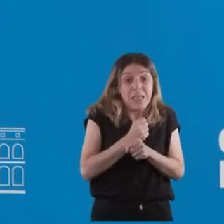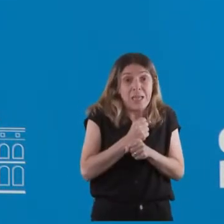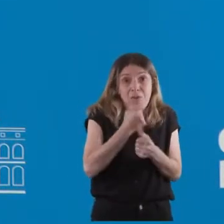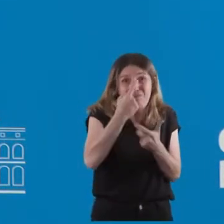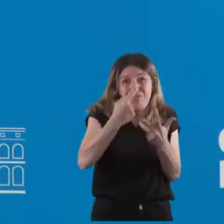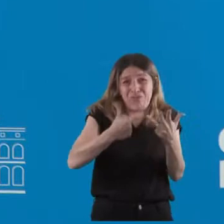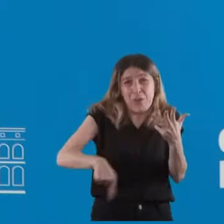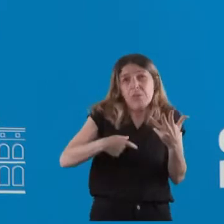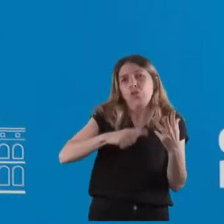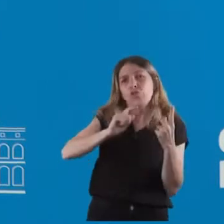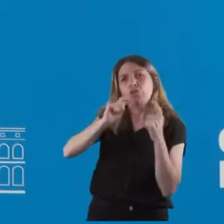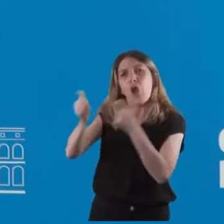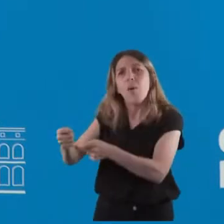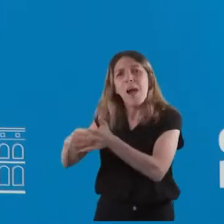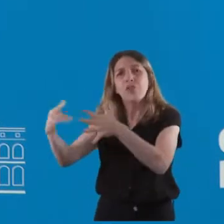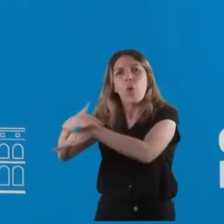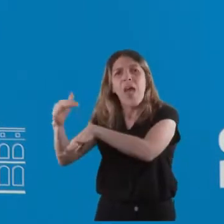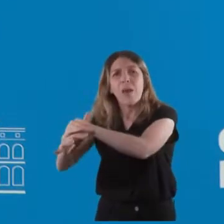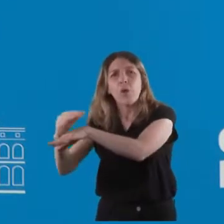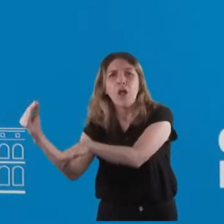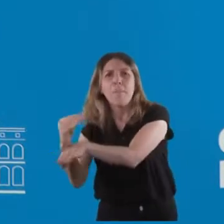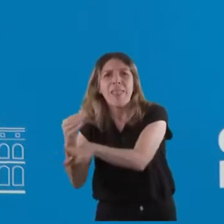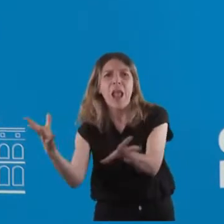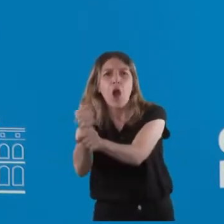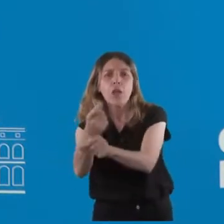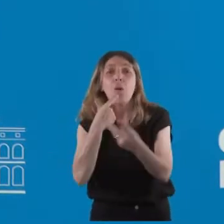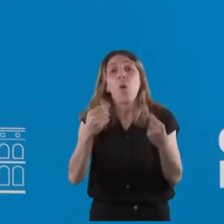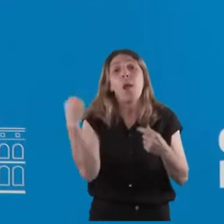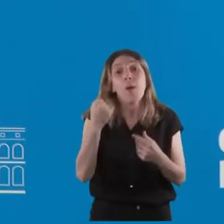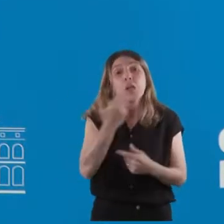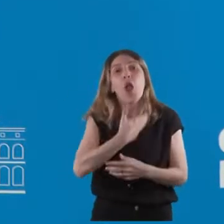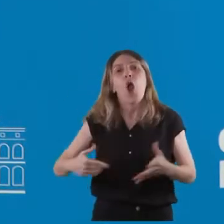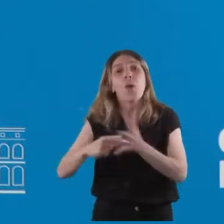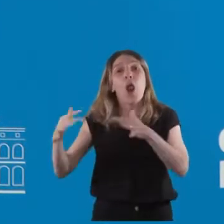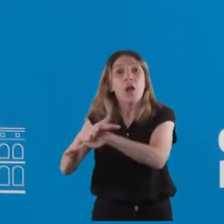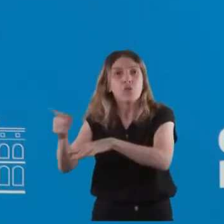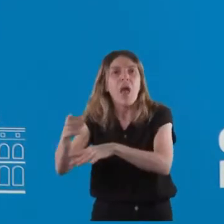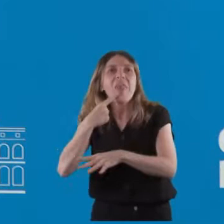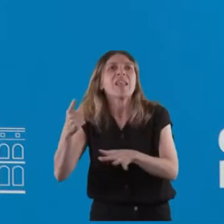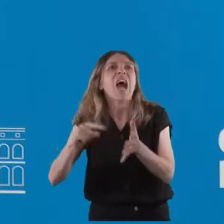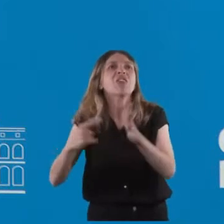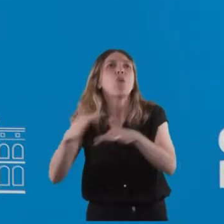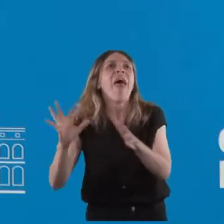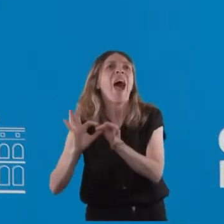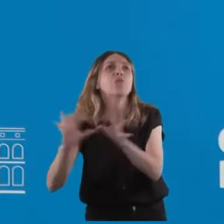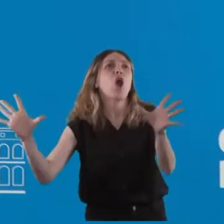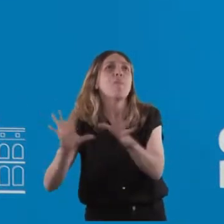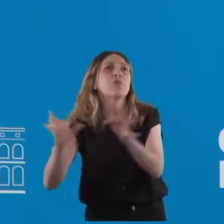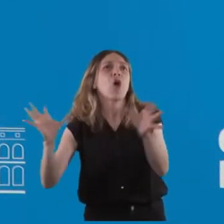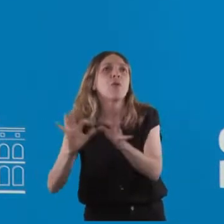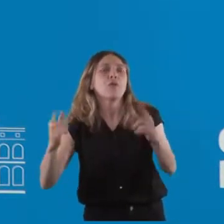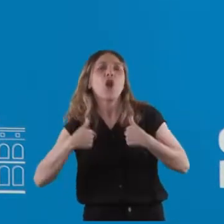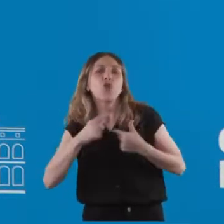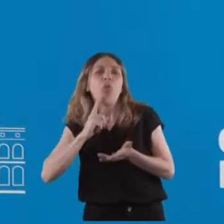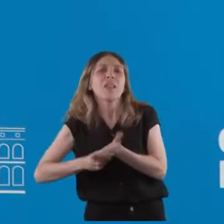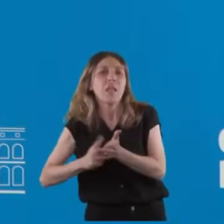parece que sería importante que el señor jefe de gobierno de la ciudad de buenos aires no defienda la autonomía solamente cuando se trata de los beneficios sino